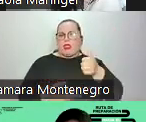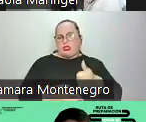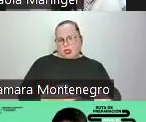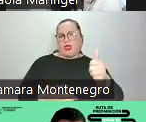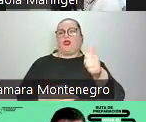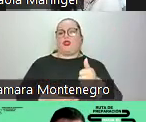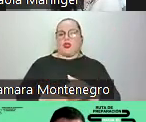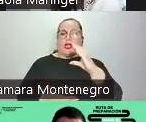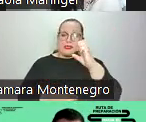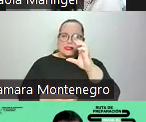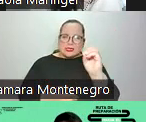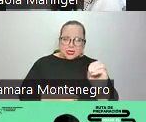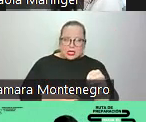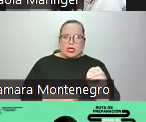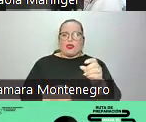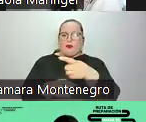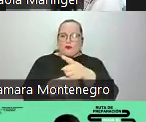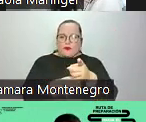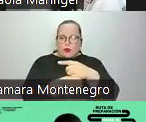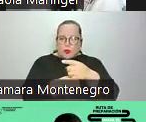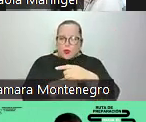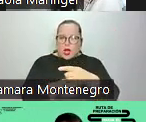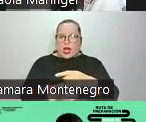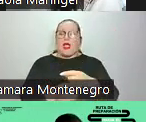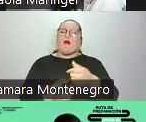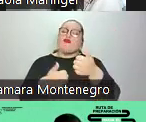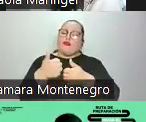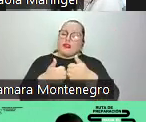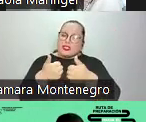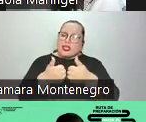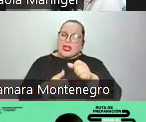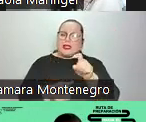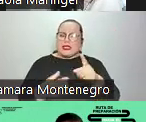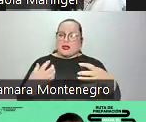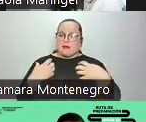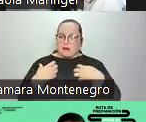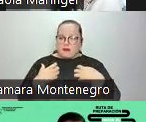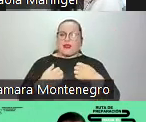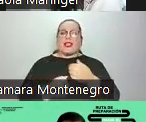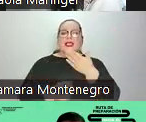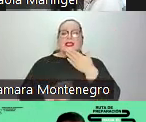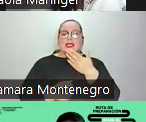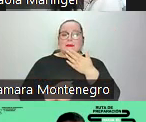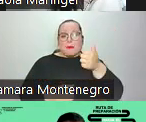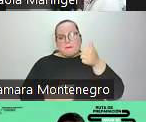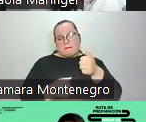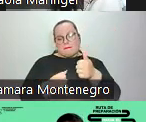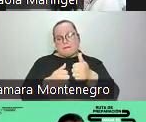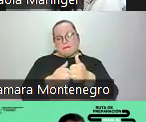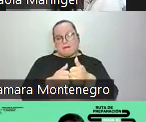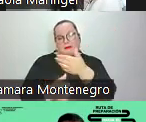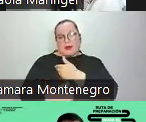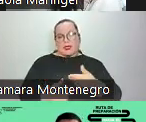consultora para que no se la olvide, brújula profesional de la ruta de preparación hacia el trabajo 2023 y presidenta de la Fundación